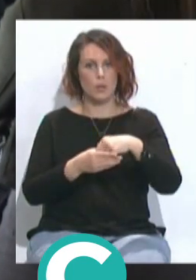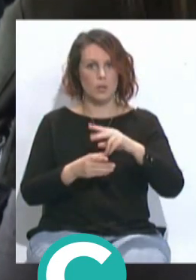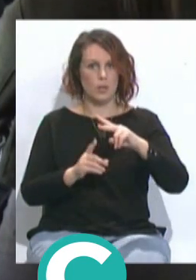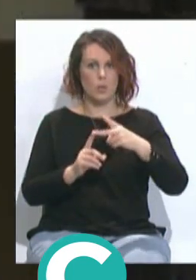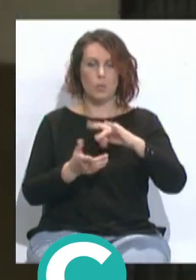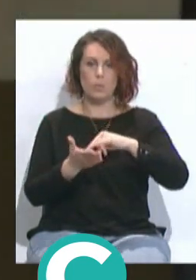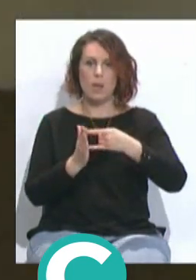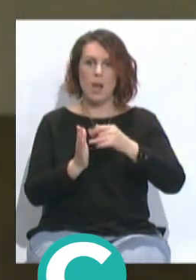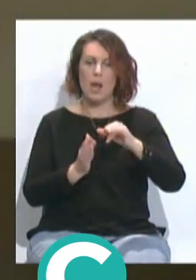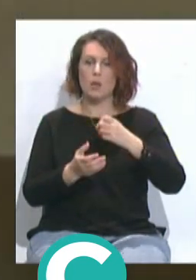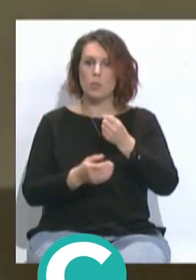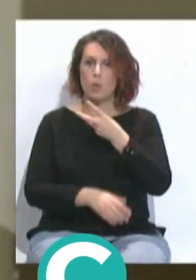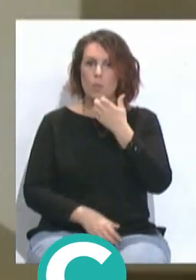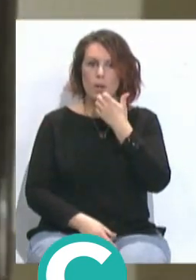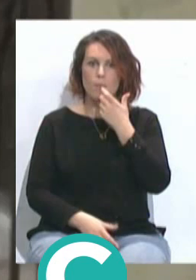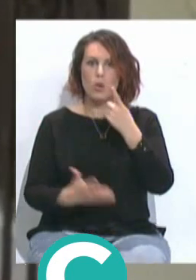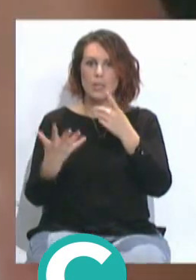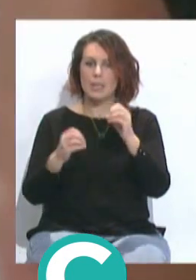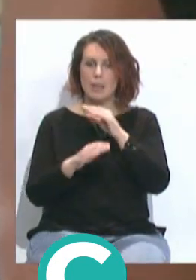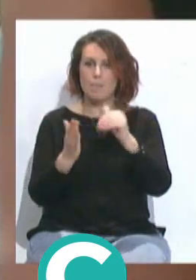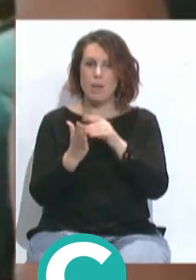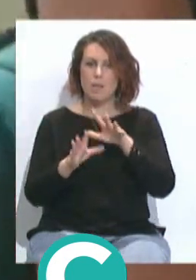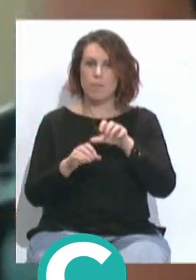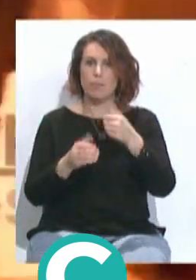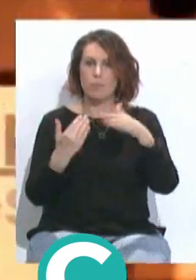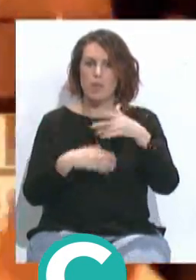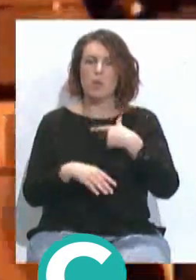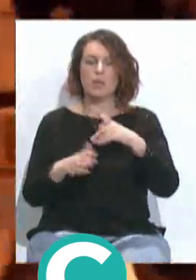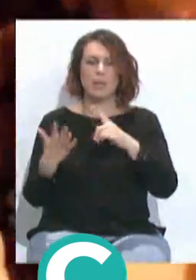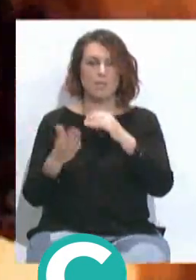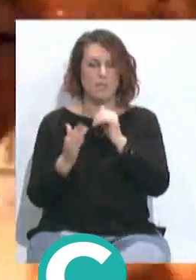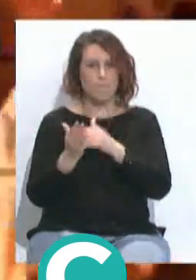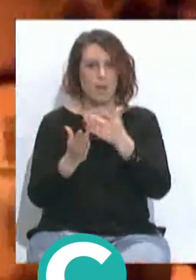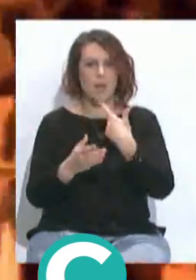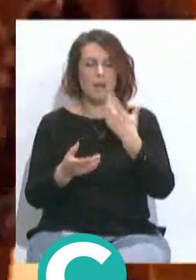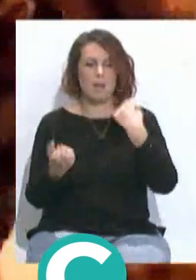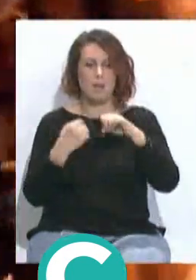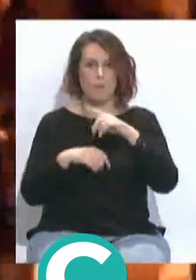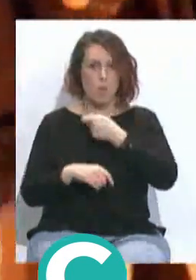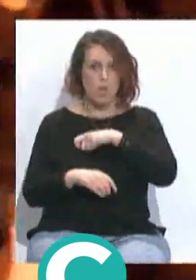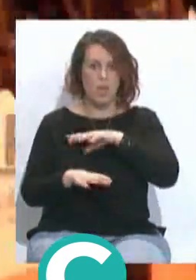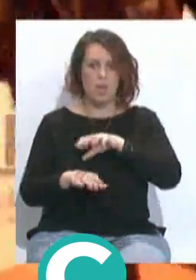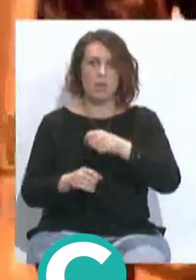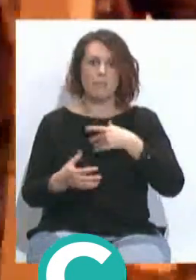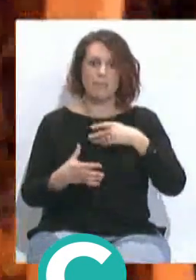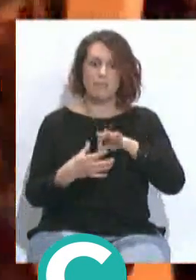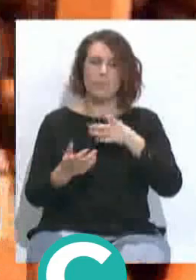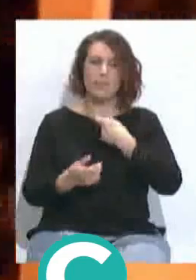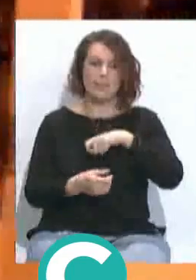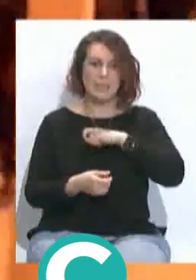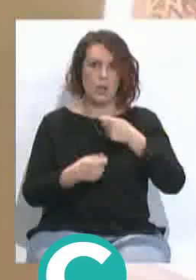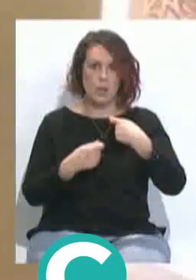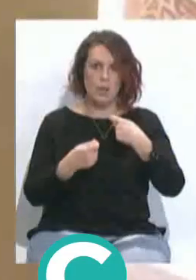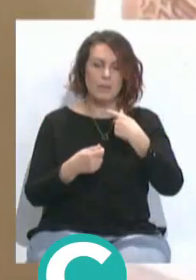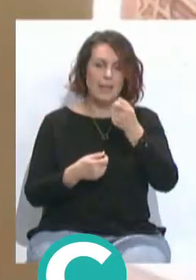el segundo plan arroja cifras como más de 60.000 detenciones y 6.000 intervenciones policiales, en su mayoría vinculadas al narcotráfico y al